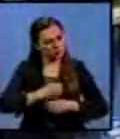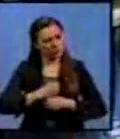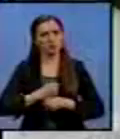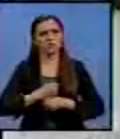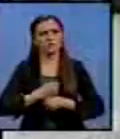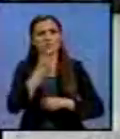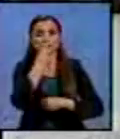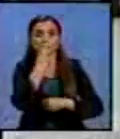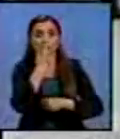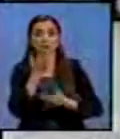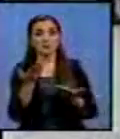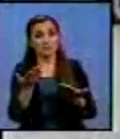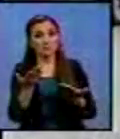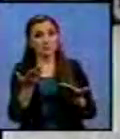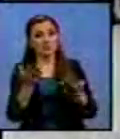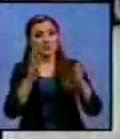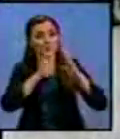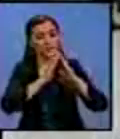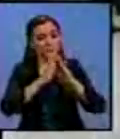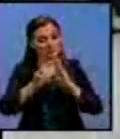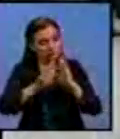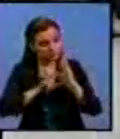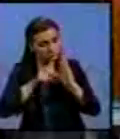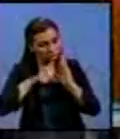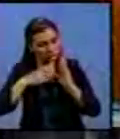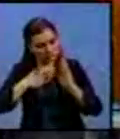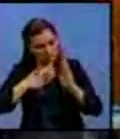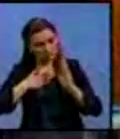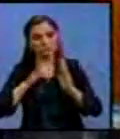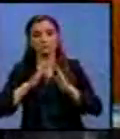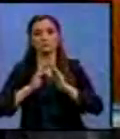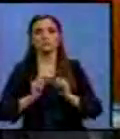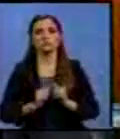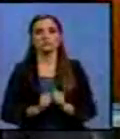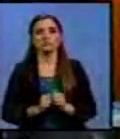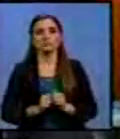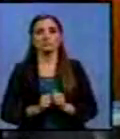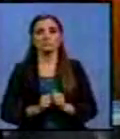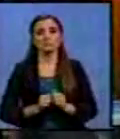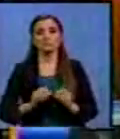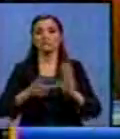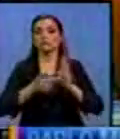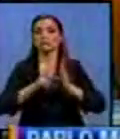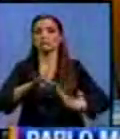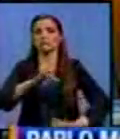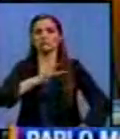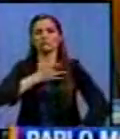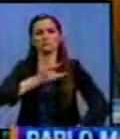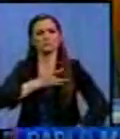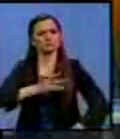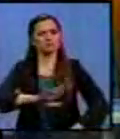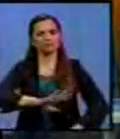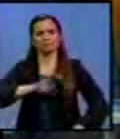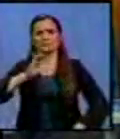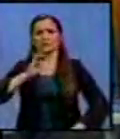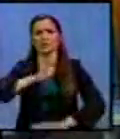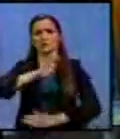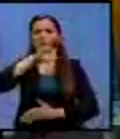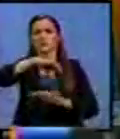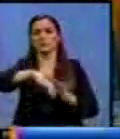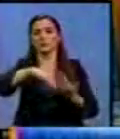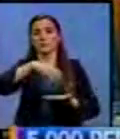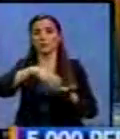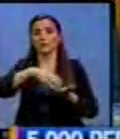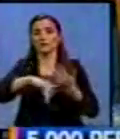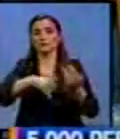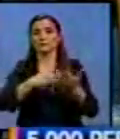su interés de ser familias acogientes. Esto nos hace sentir orgullosos de pertenecer a esta provincia, de ser hijos de